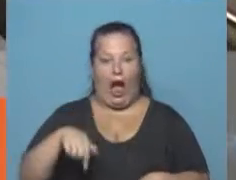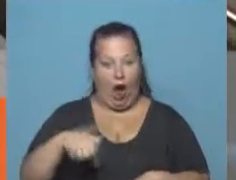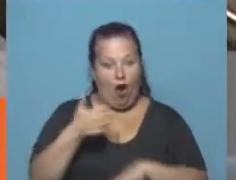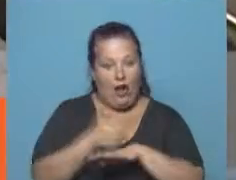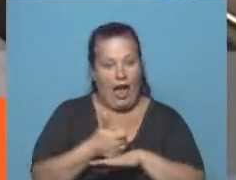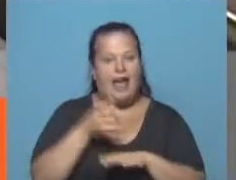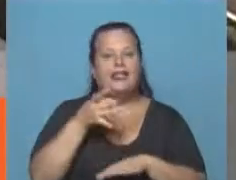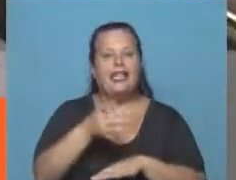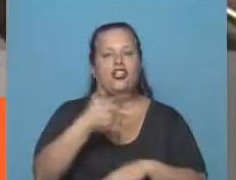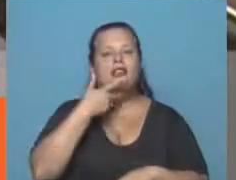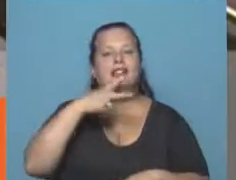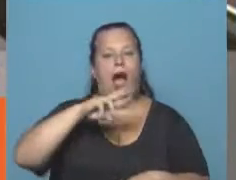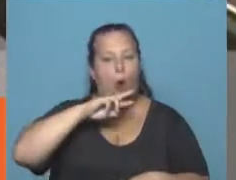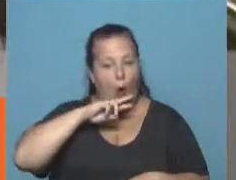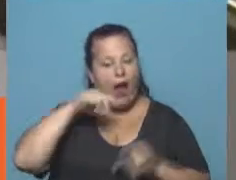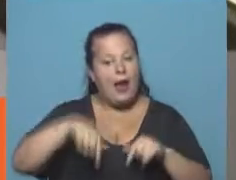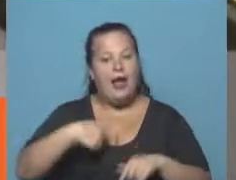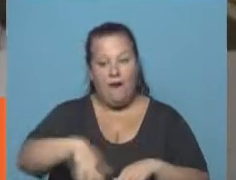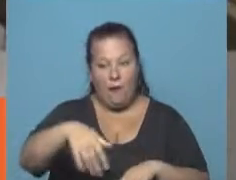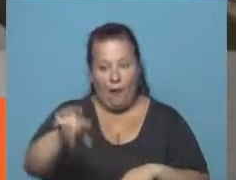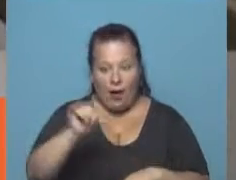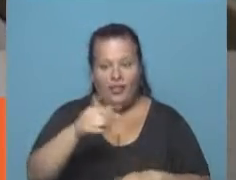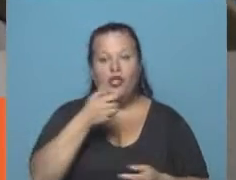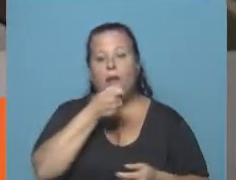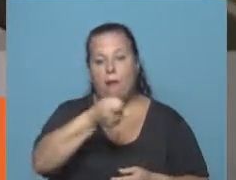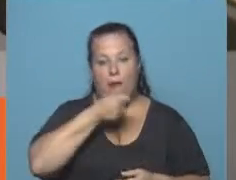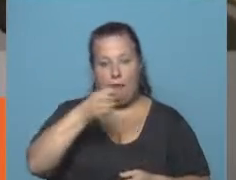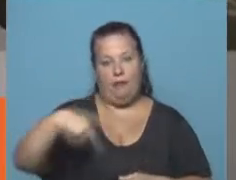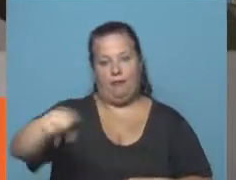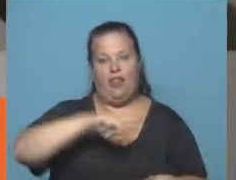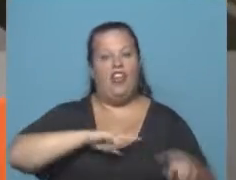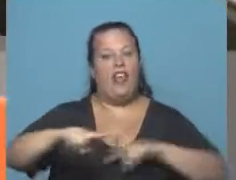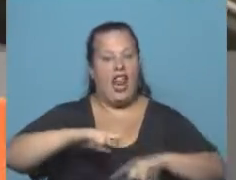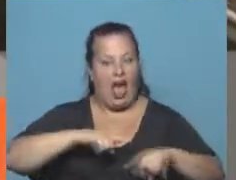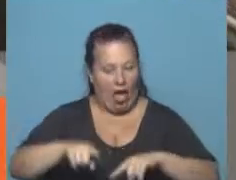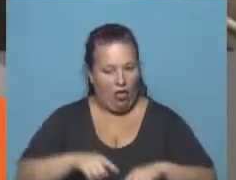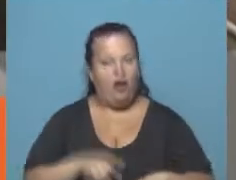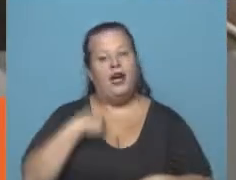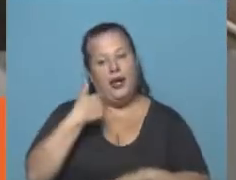momento en la estación san juan donde el minutos van a hablar justamente los metros delegados y allí estaremos